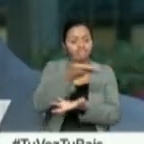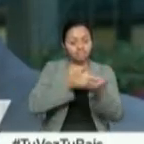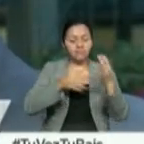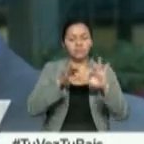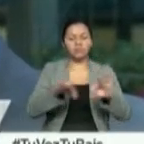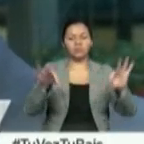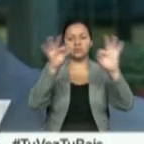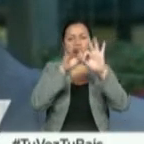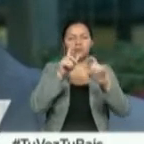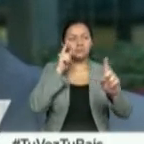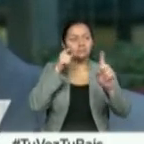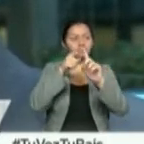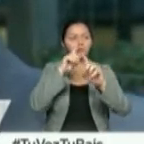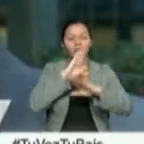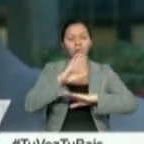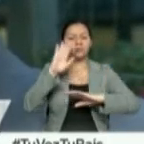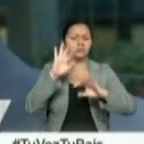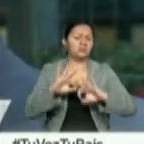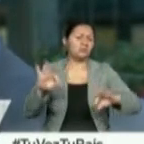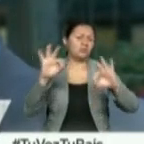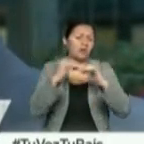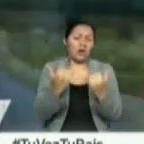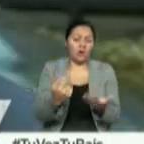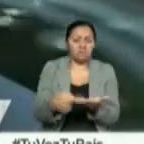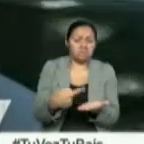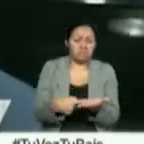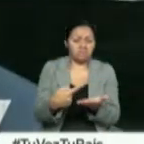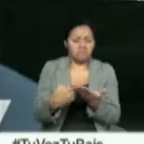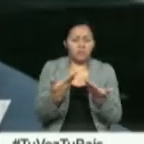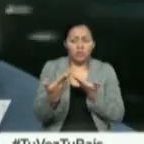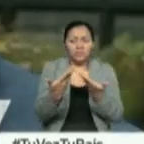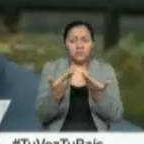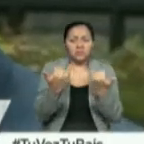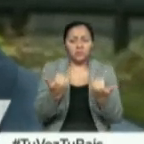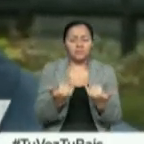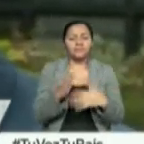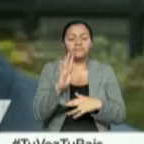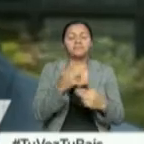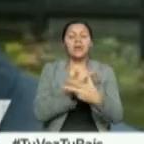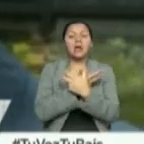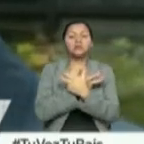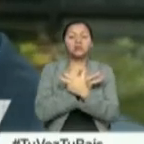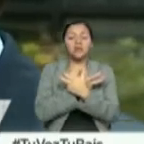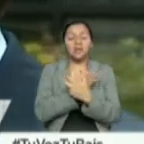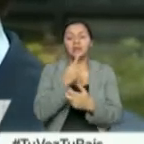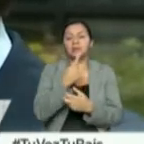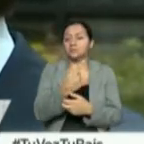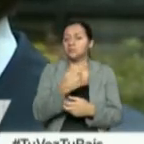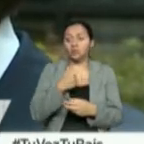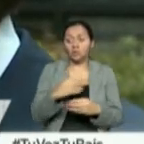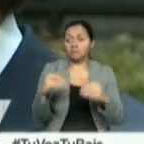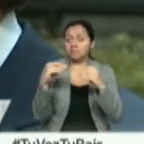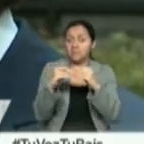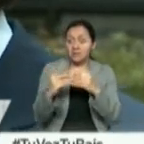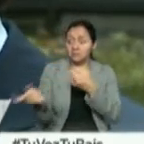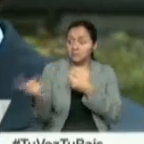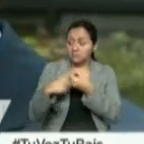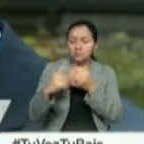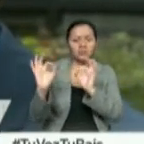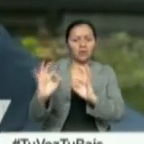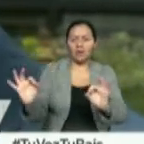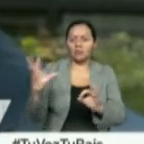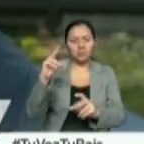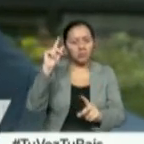un compromiso eso es lo que vamos a intentar retribuir austria ha propuesto congelar las negociaciones de adhesión y su